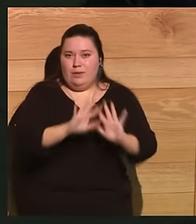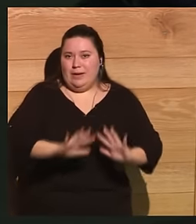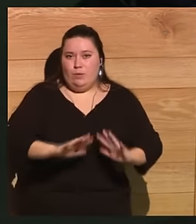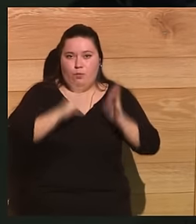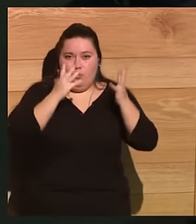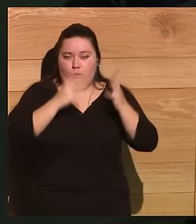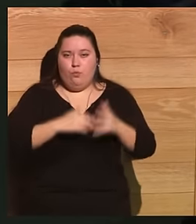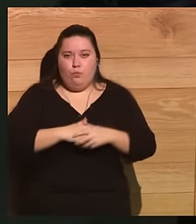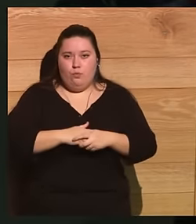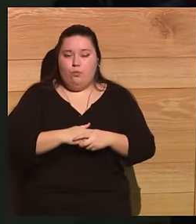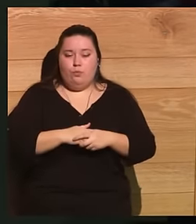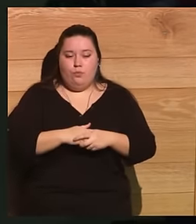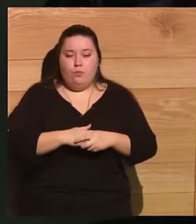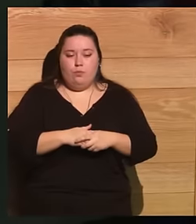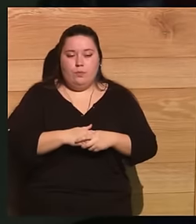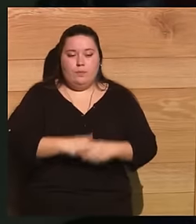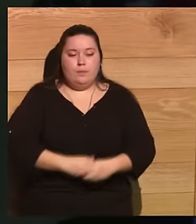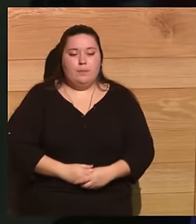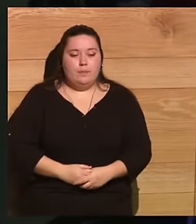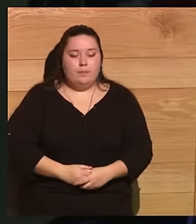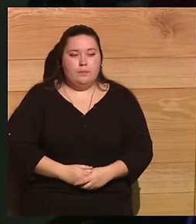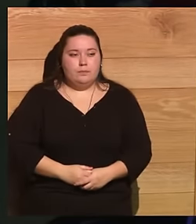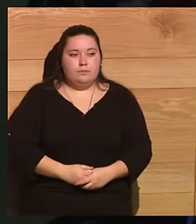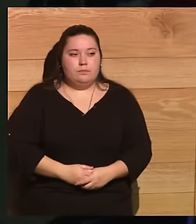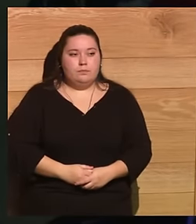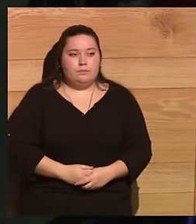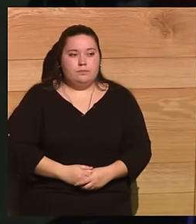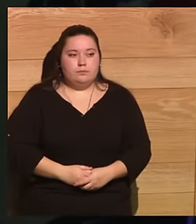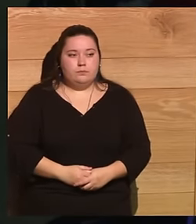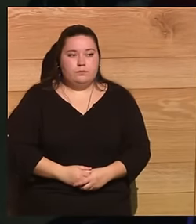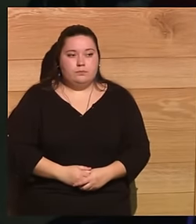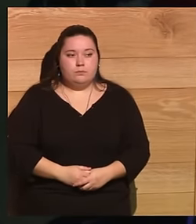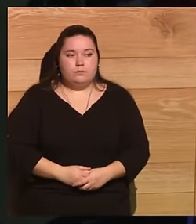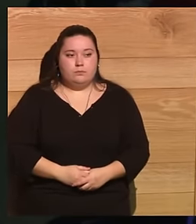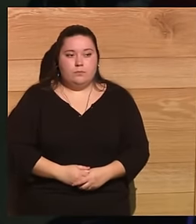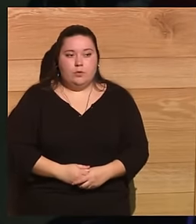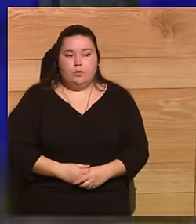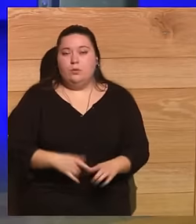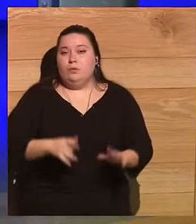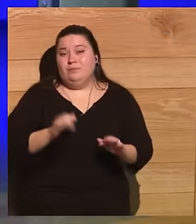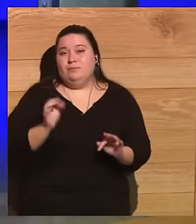Esto fue un tag en el momento.